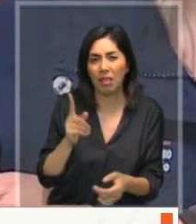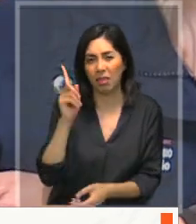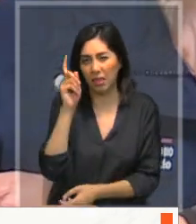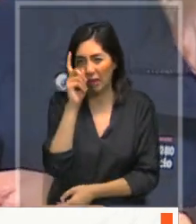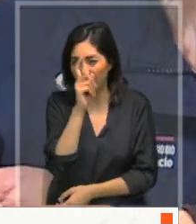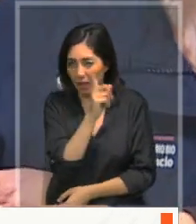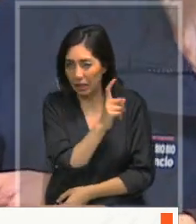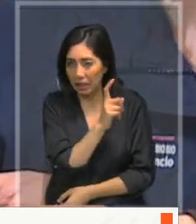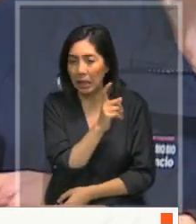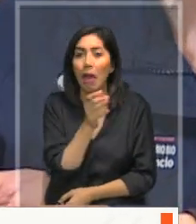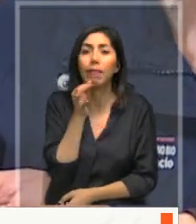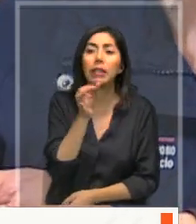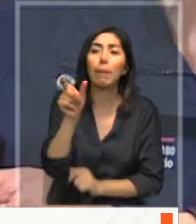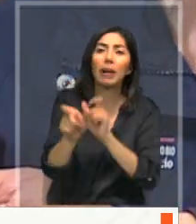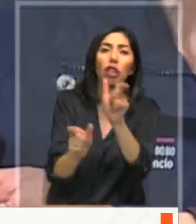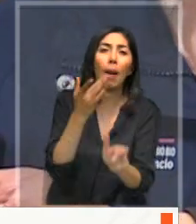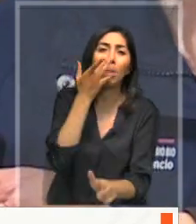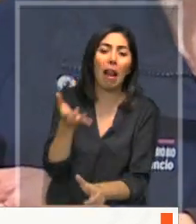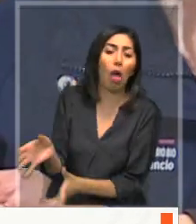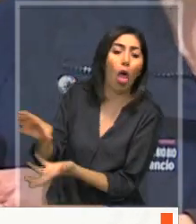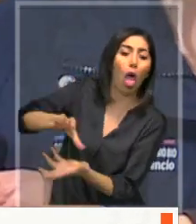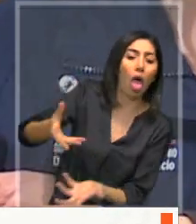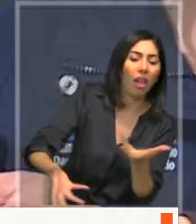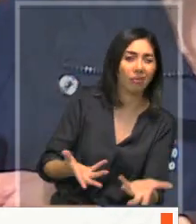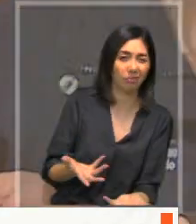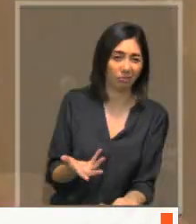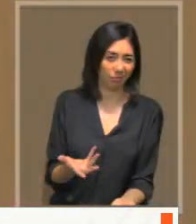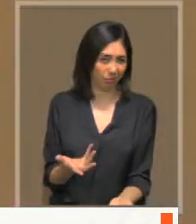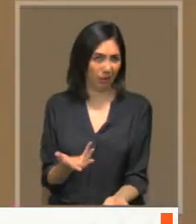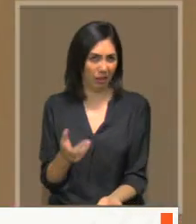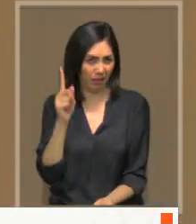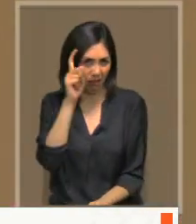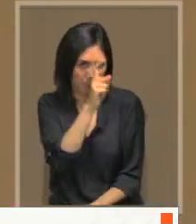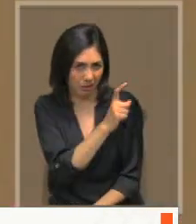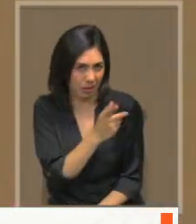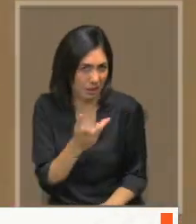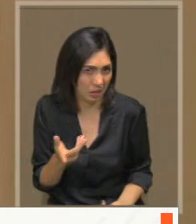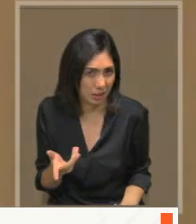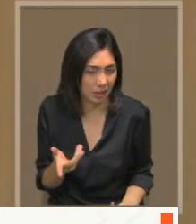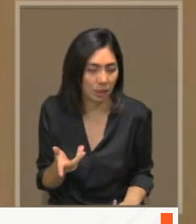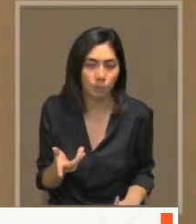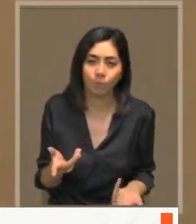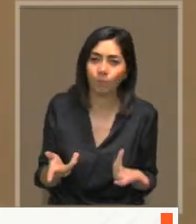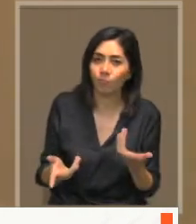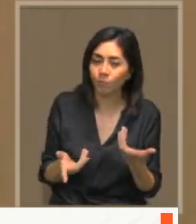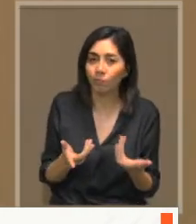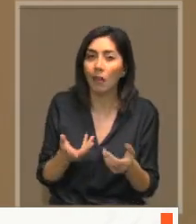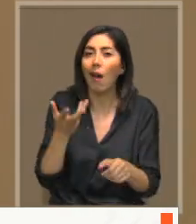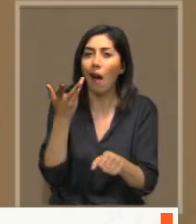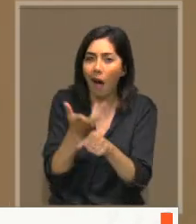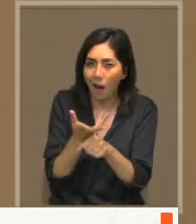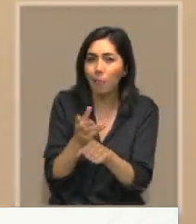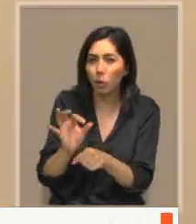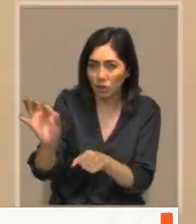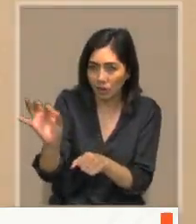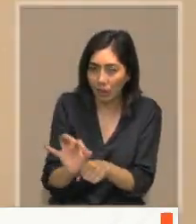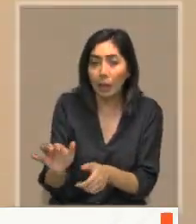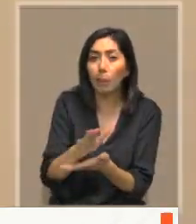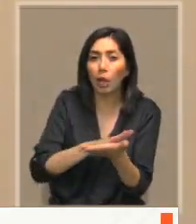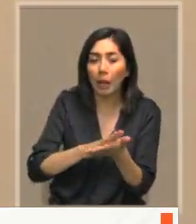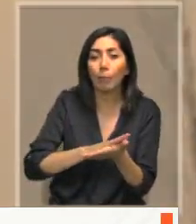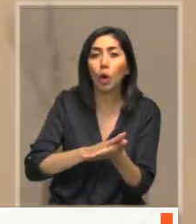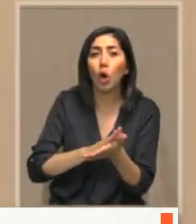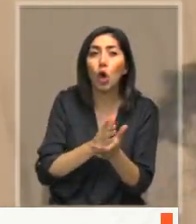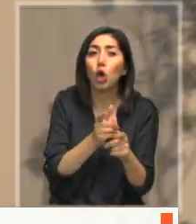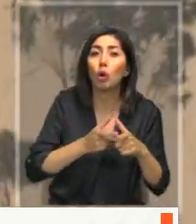que todo es por intencionalidad, la verdad que estaríamos en una situación muy compleja. Palabras que chocaban con cifras entregadas, por ejemplo, por la